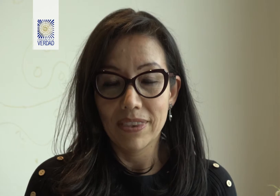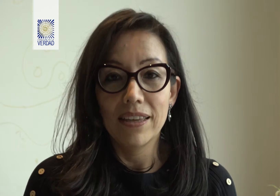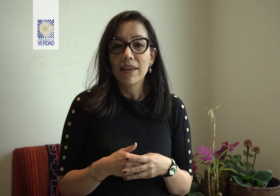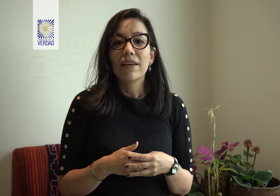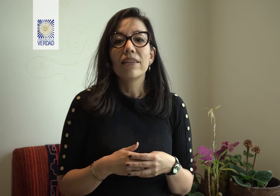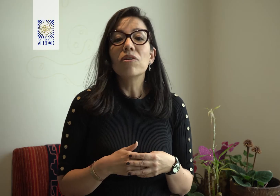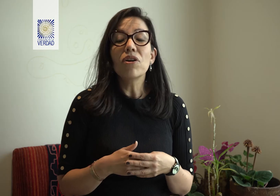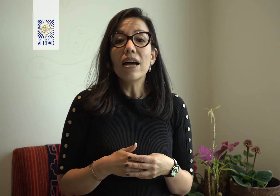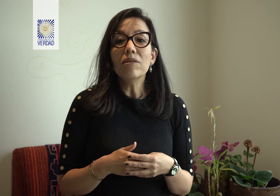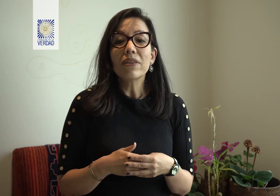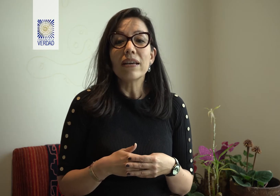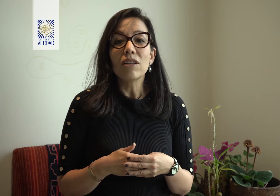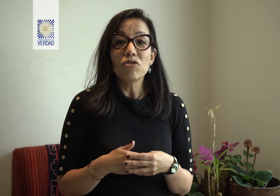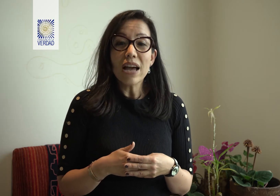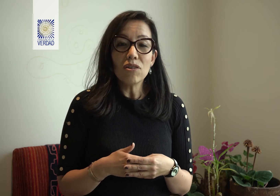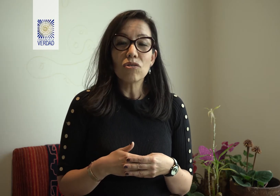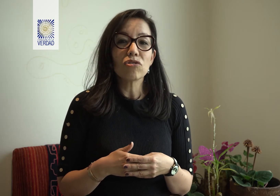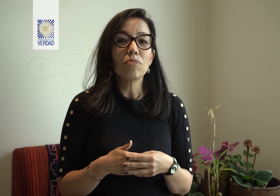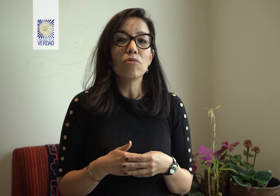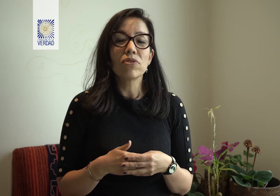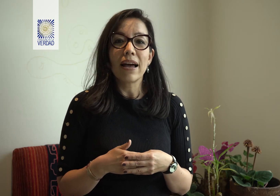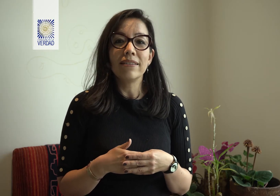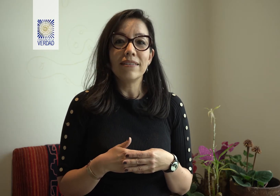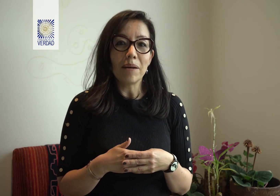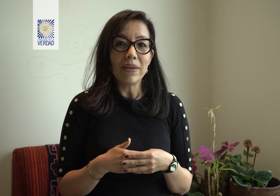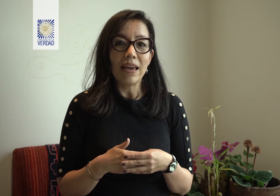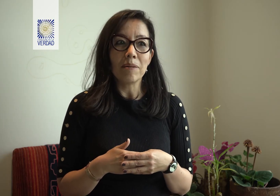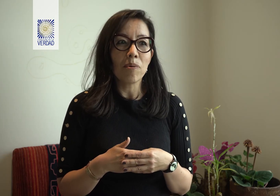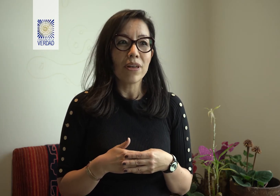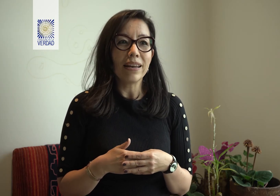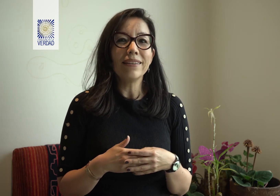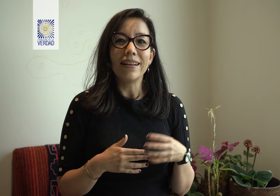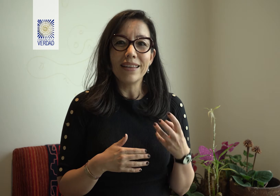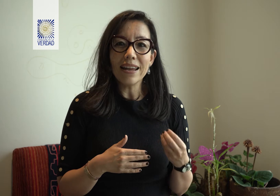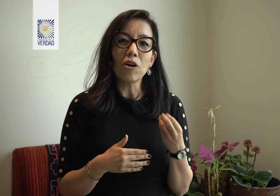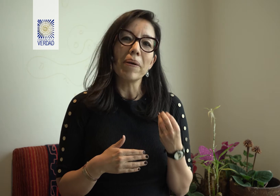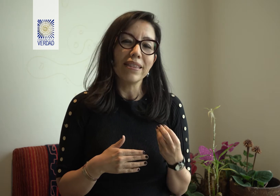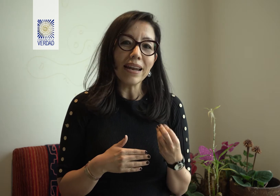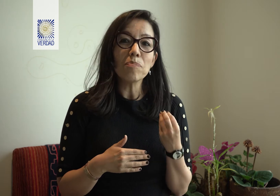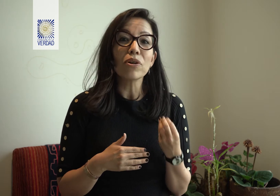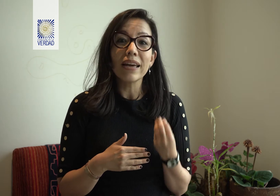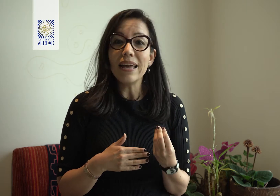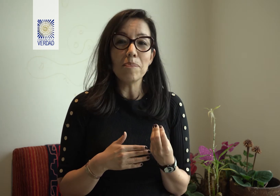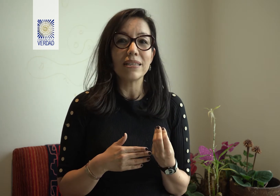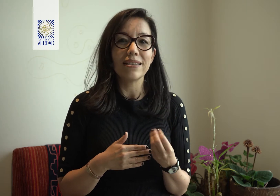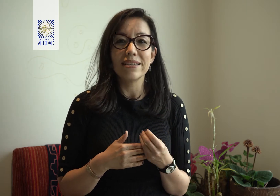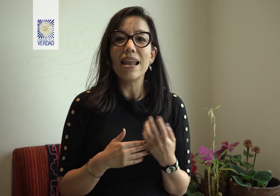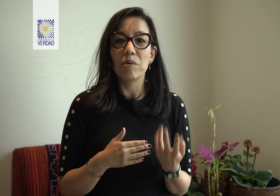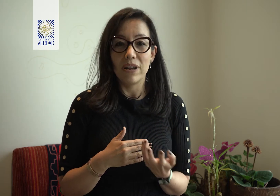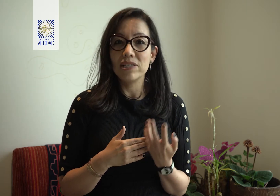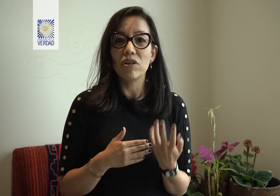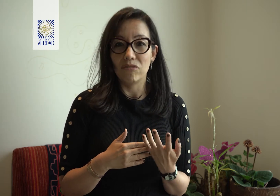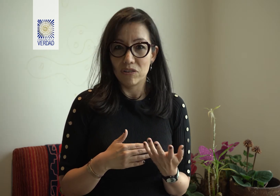nacional. De otro lado, los diálogos buscan también poder entender y comprender el porqué de la